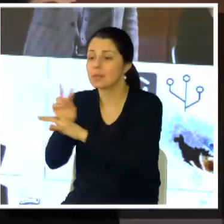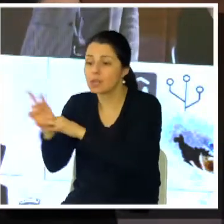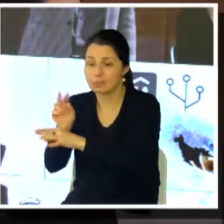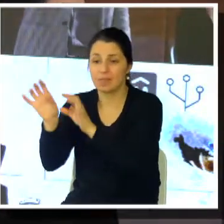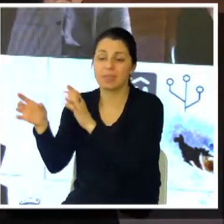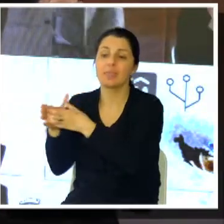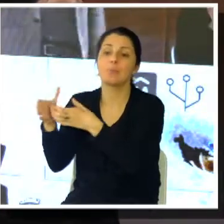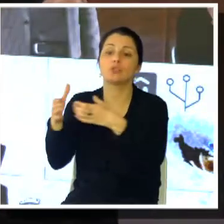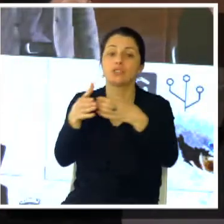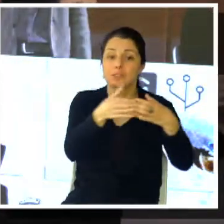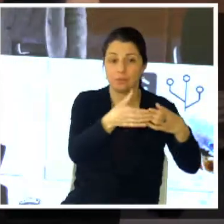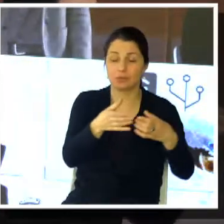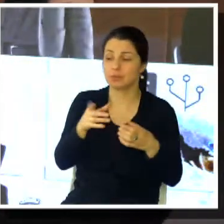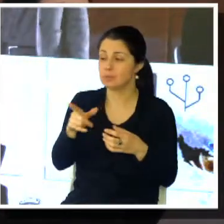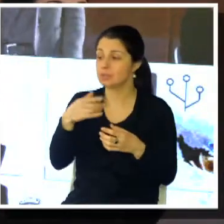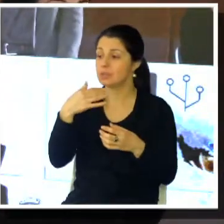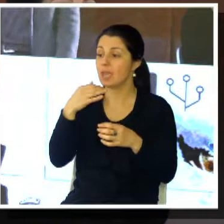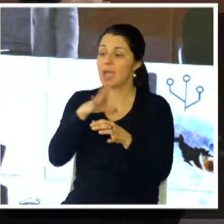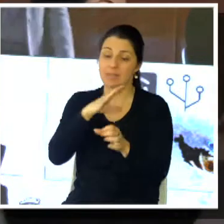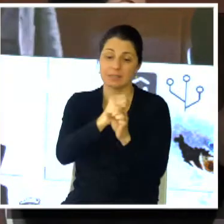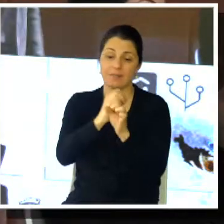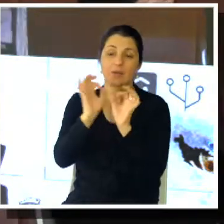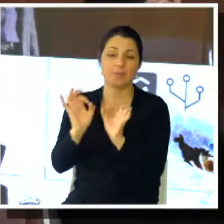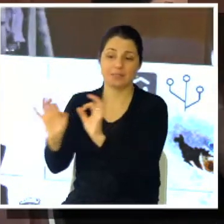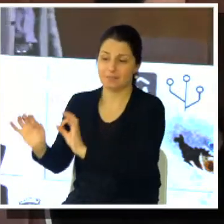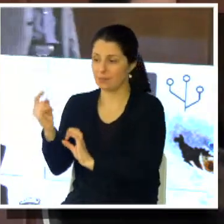Bueno, se tienen unas redes específicas dedicadas para esto.